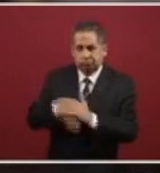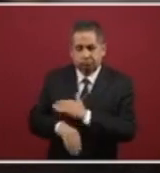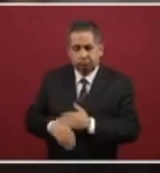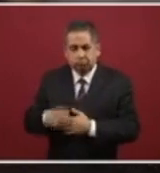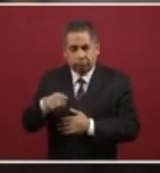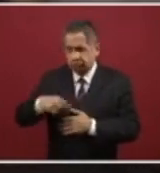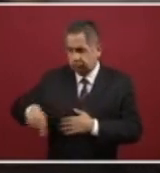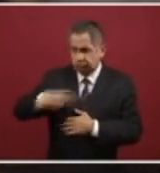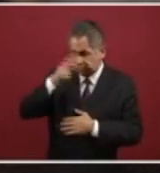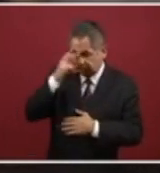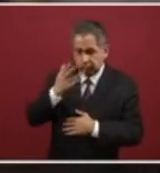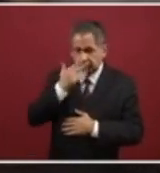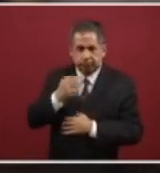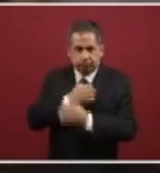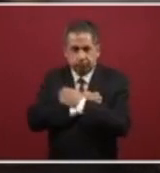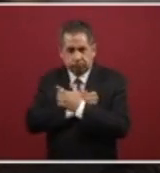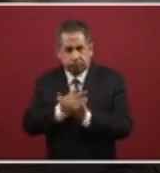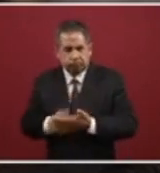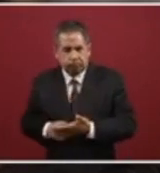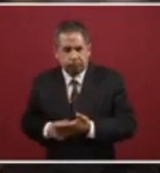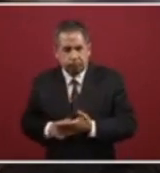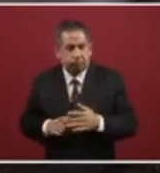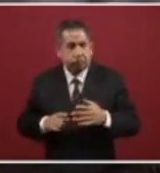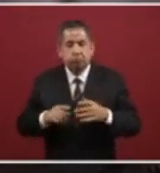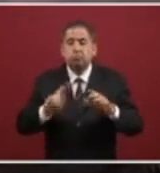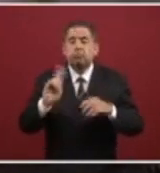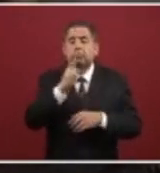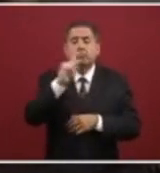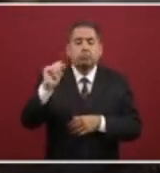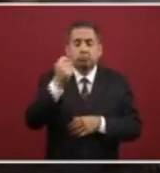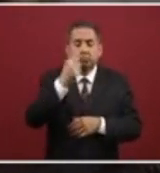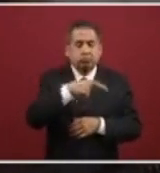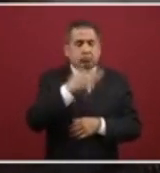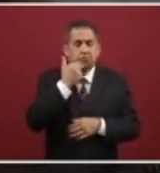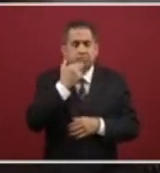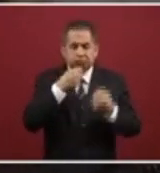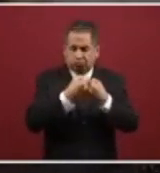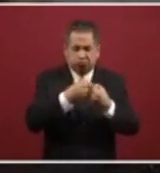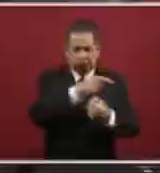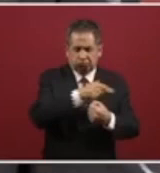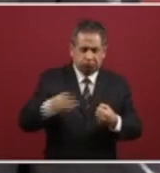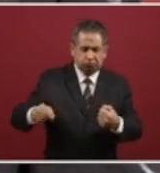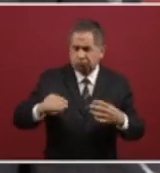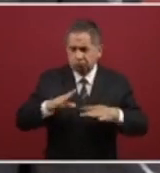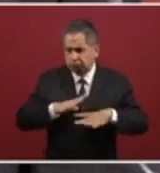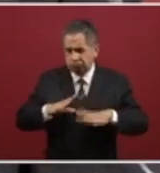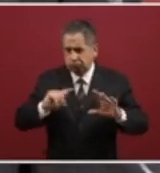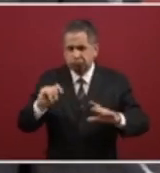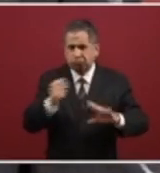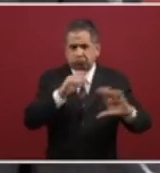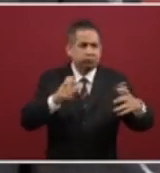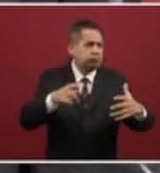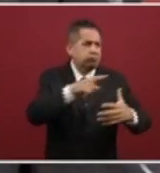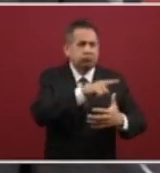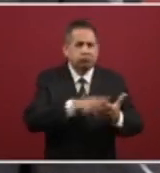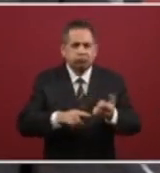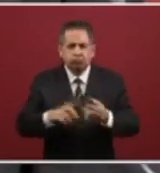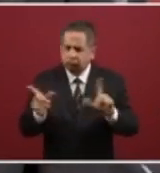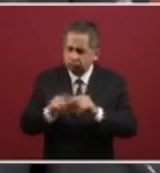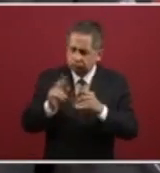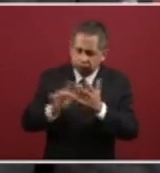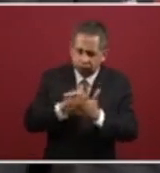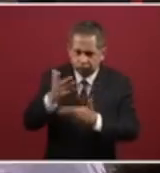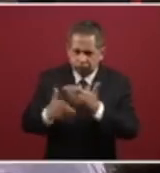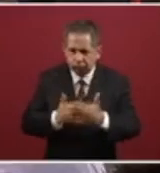educación tecnológica. El tecnológico regional en la frontera prácticamente no existe. Las universidades tecnológicas son de pacotilla. Muchas gracias, señor.